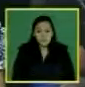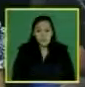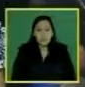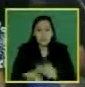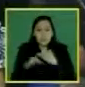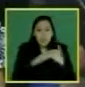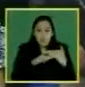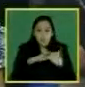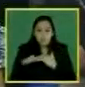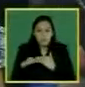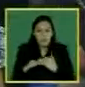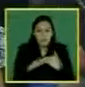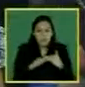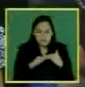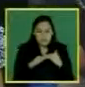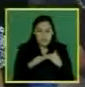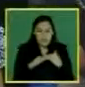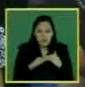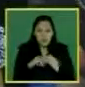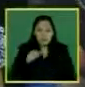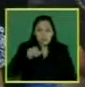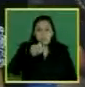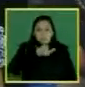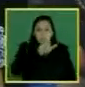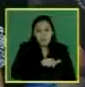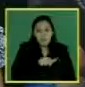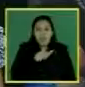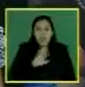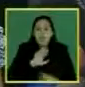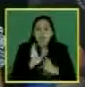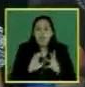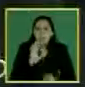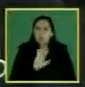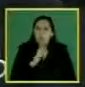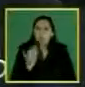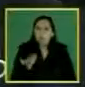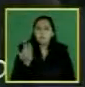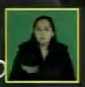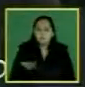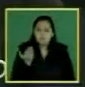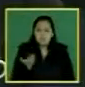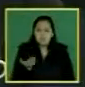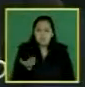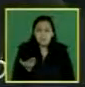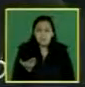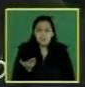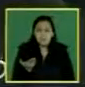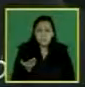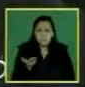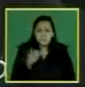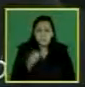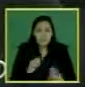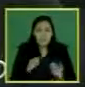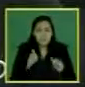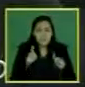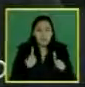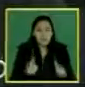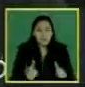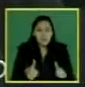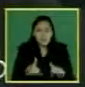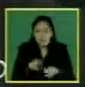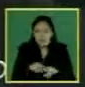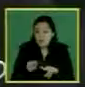igualdad sustantiva entre los seres humanos. Esos son elementos que son básicos y que se van formando desde la más tierna